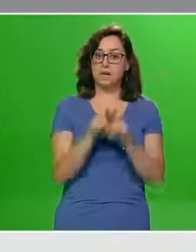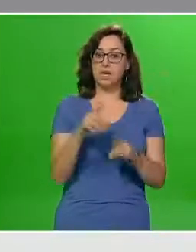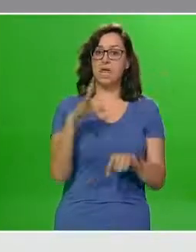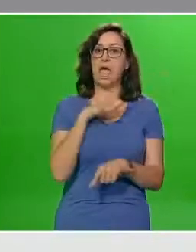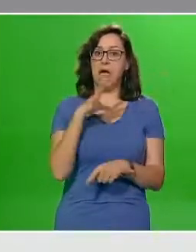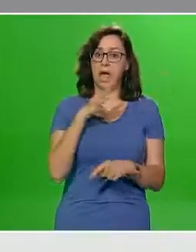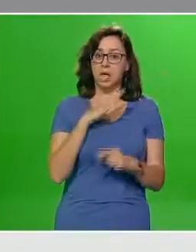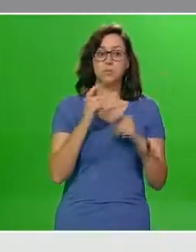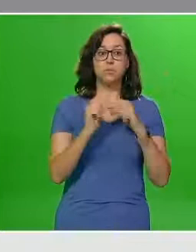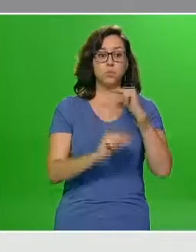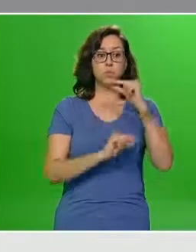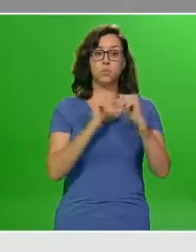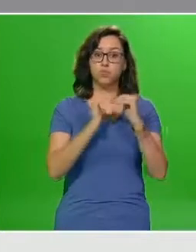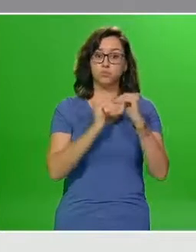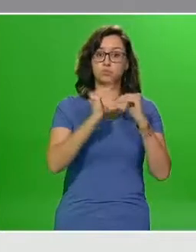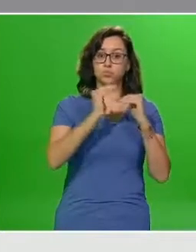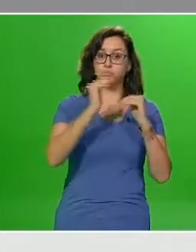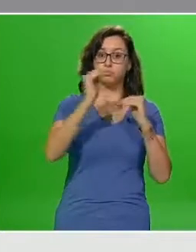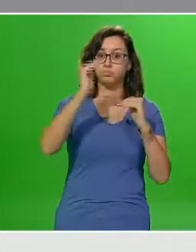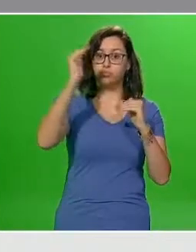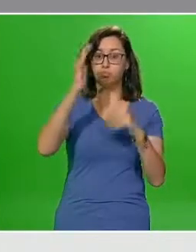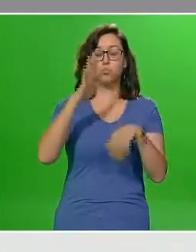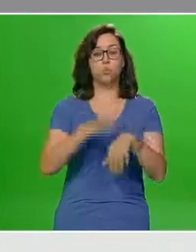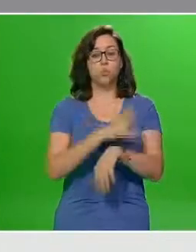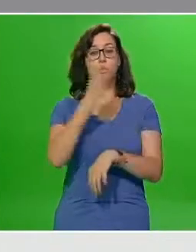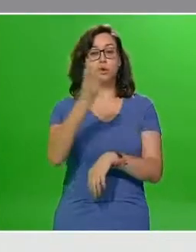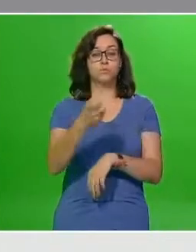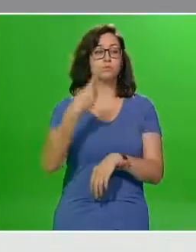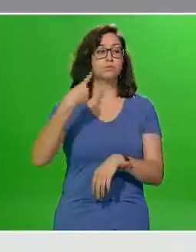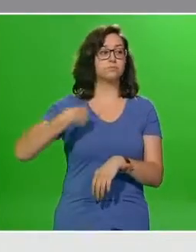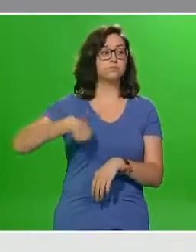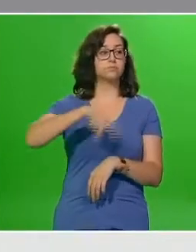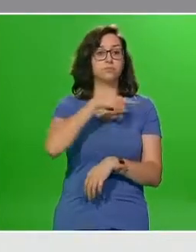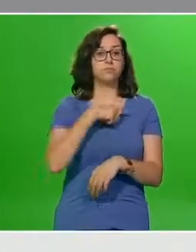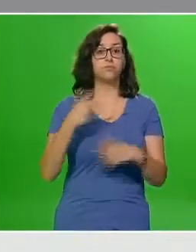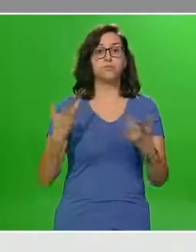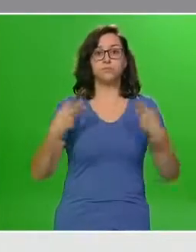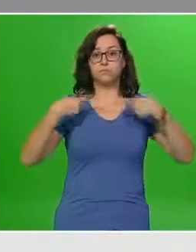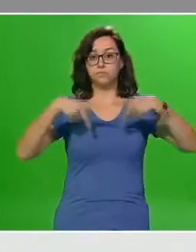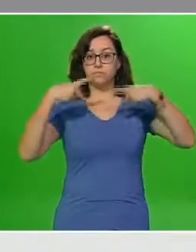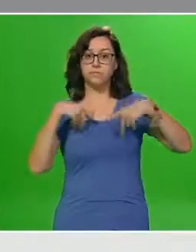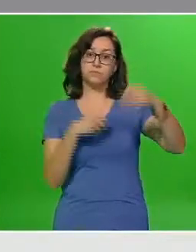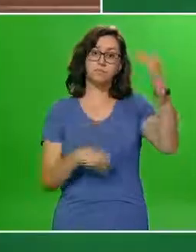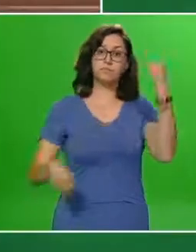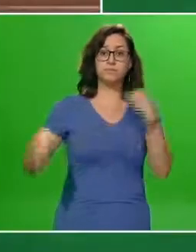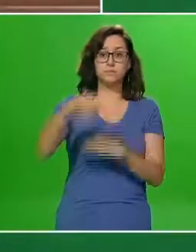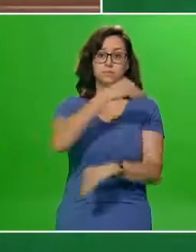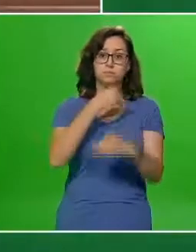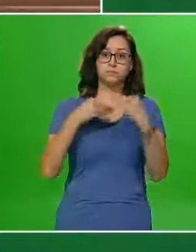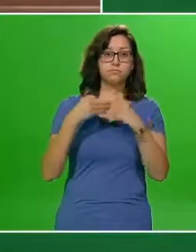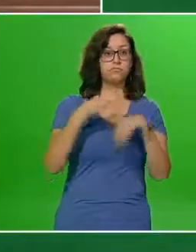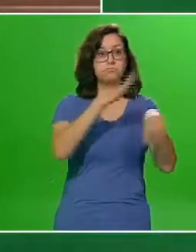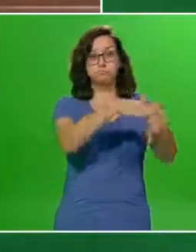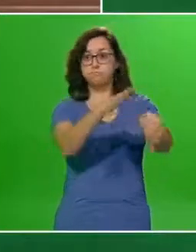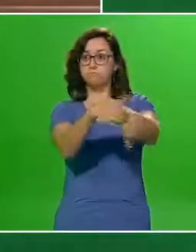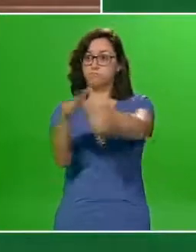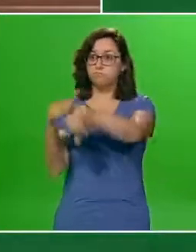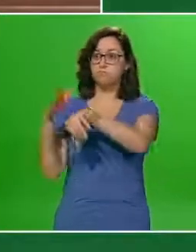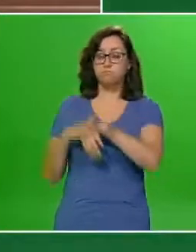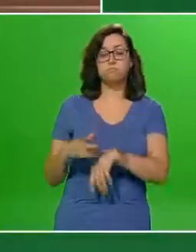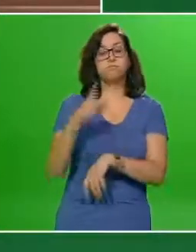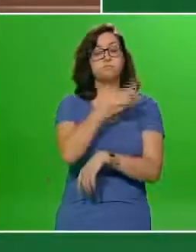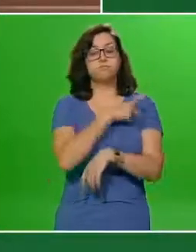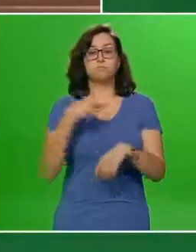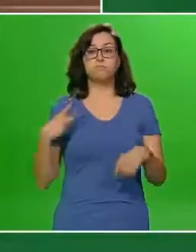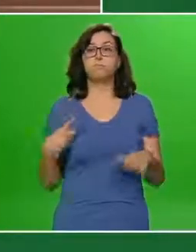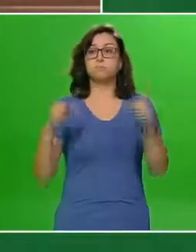semanas con ascenso, por lo que invitamos a todas las personas de las diferentes entidades a observar cómo está comportándose